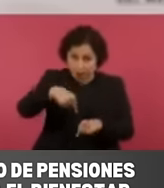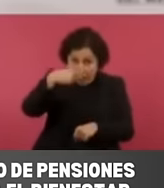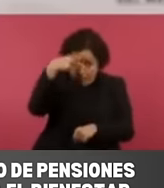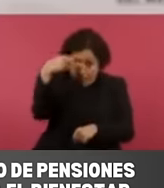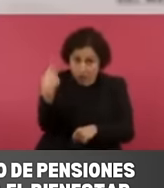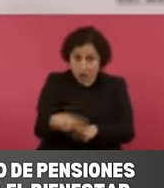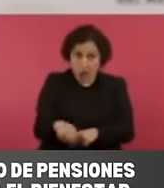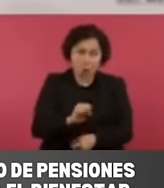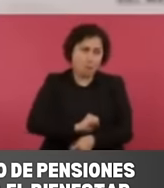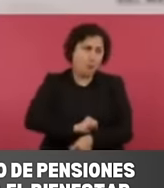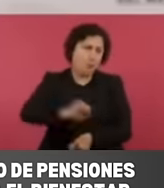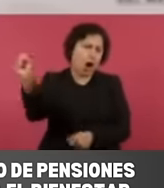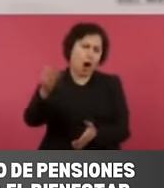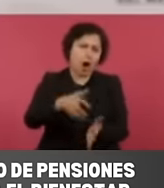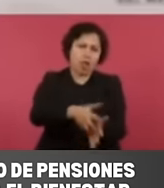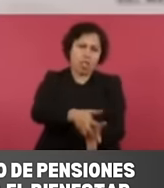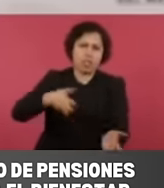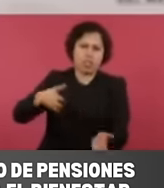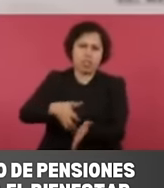Entonces,